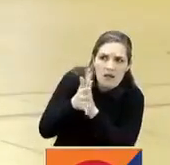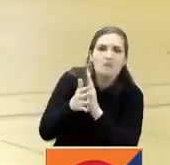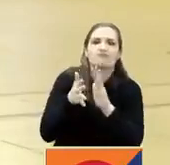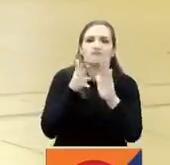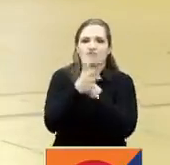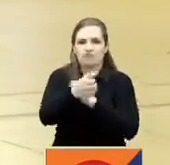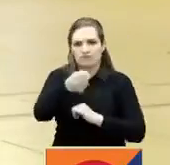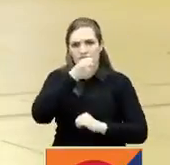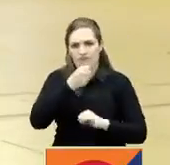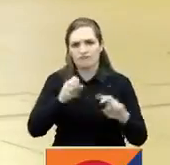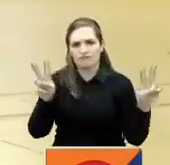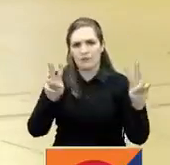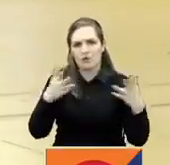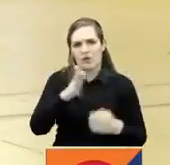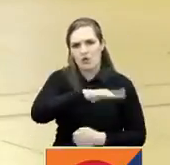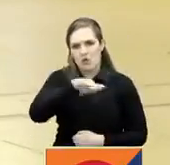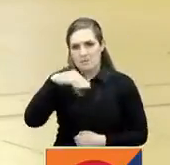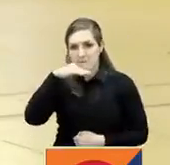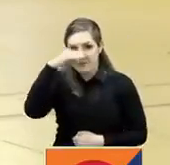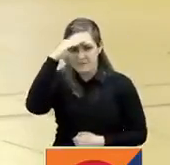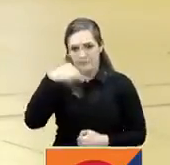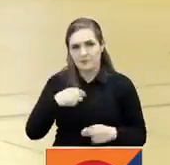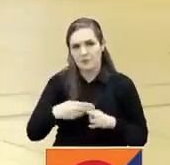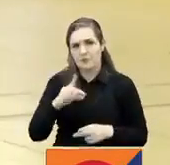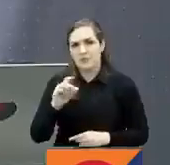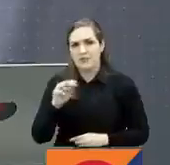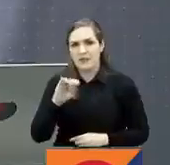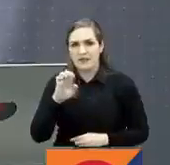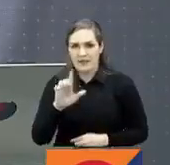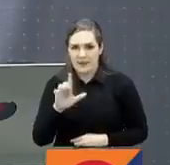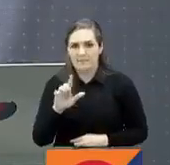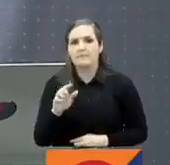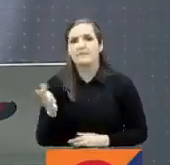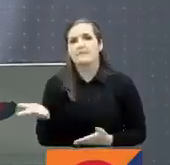capital antioqueña. Sigan ustedes con más. Daniel Cañas, RTVC Noticias, conectados 24/7.